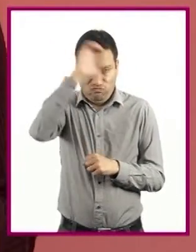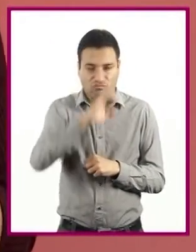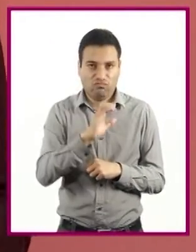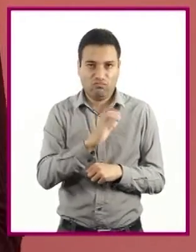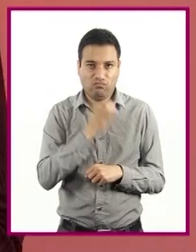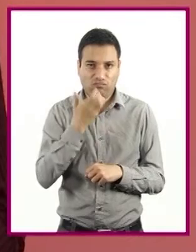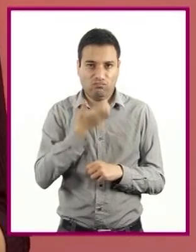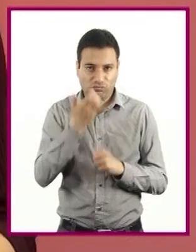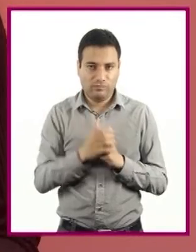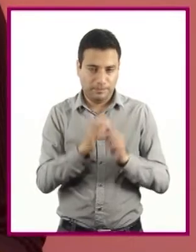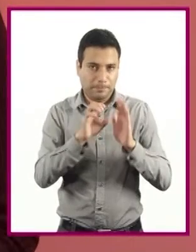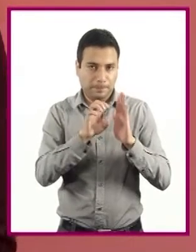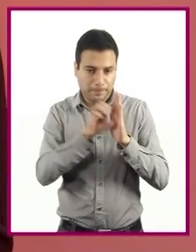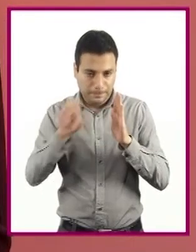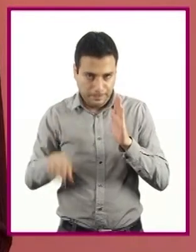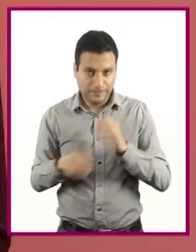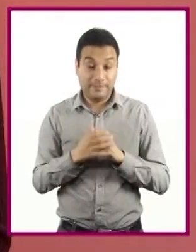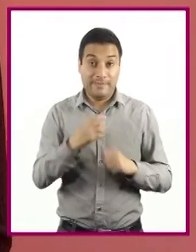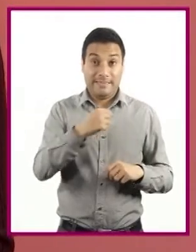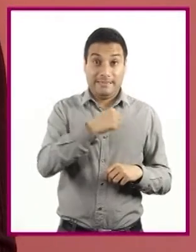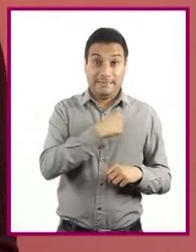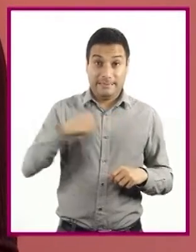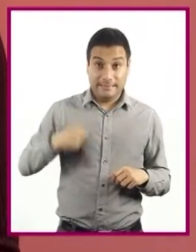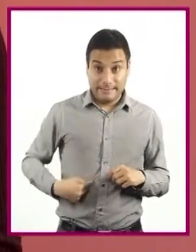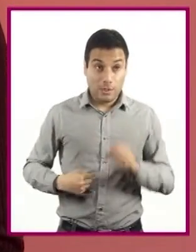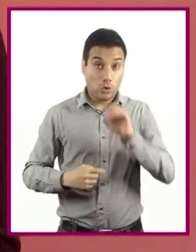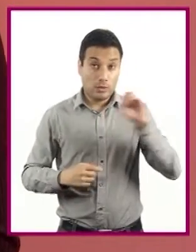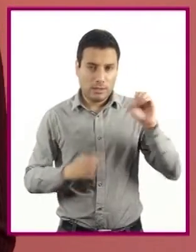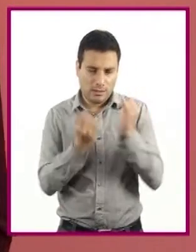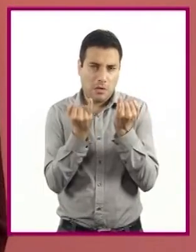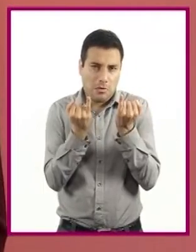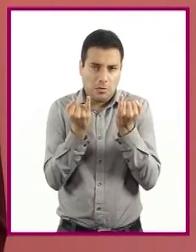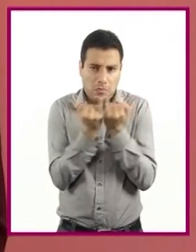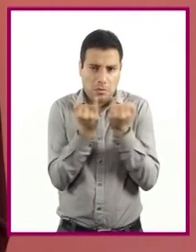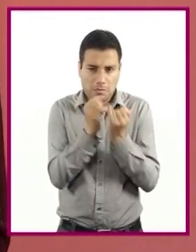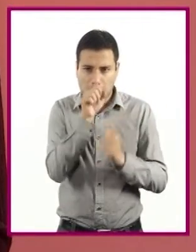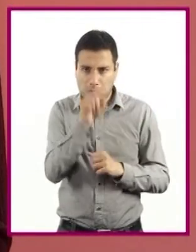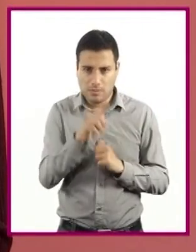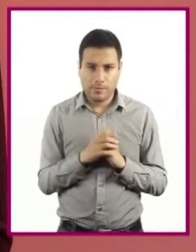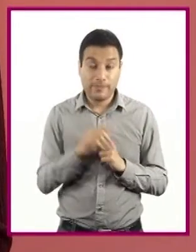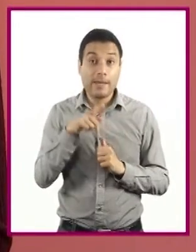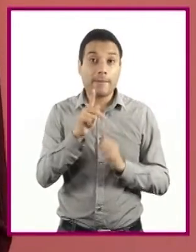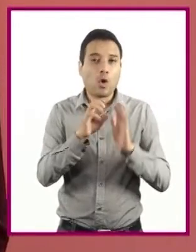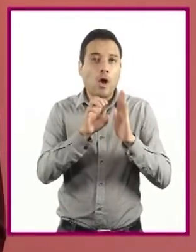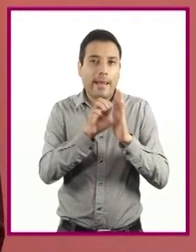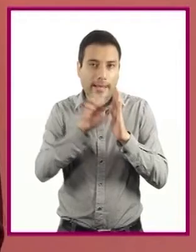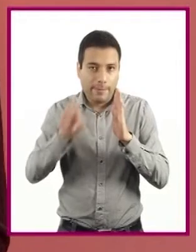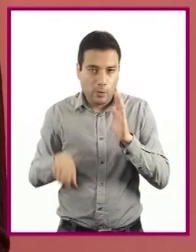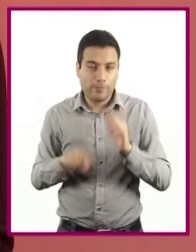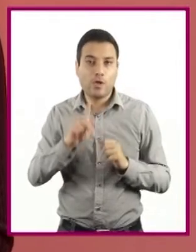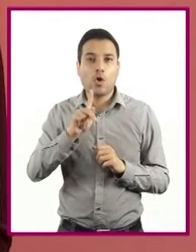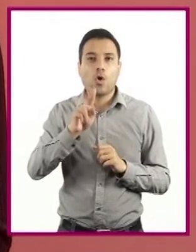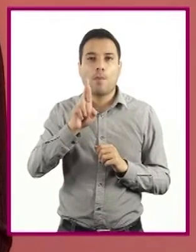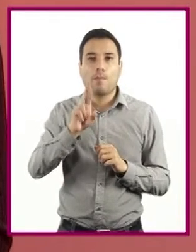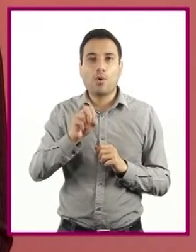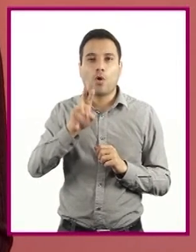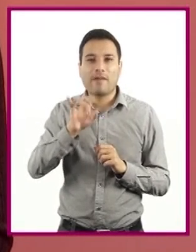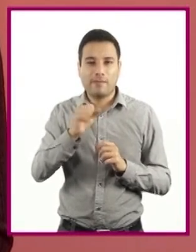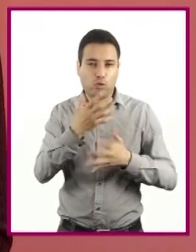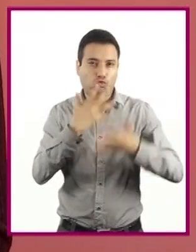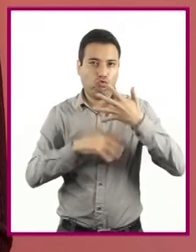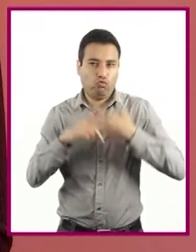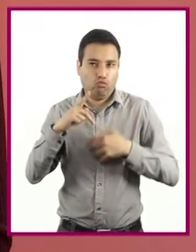uso entre China y Occidente no difiere mucho. Sin embargo, cuando se trata de los proverbios clásicos, en